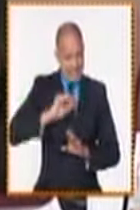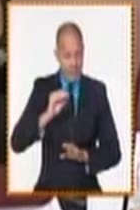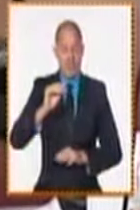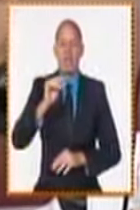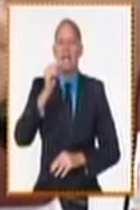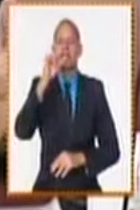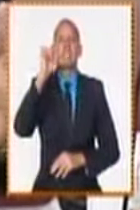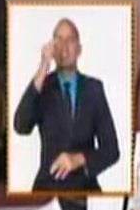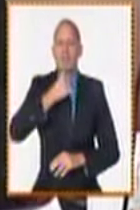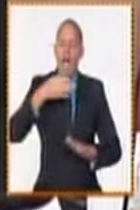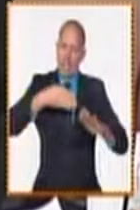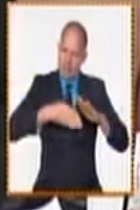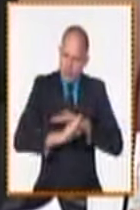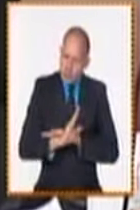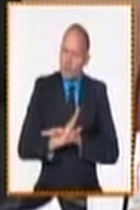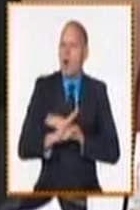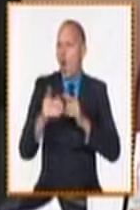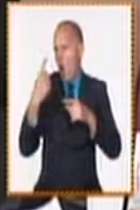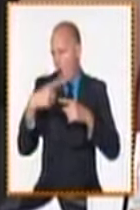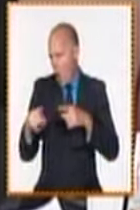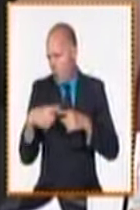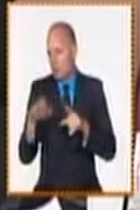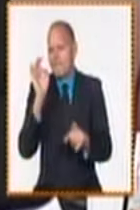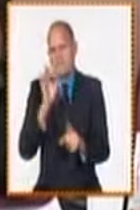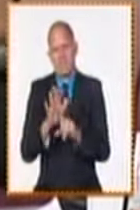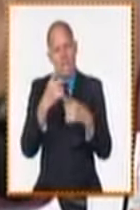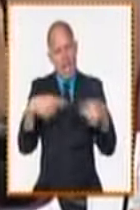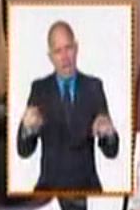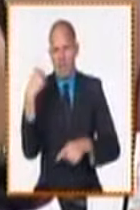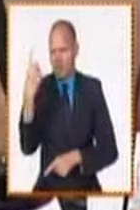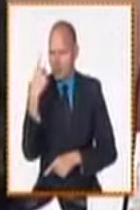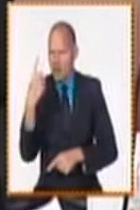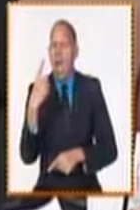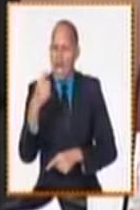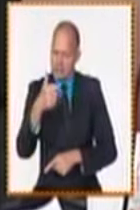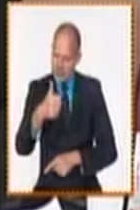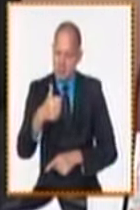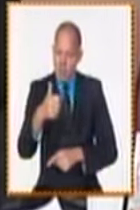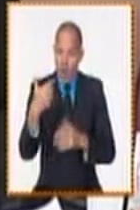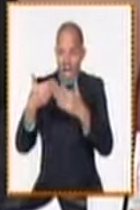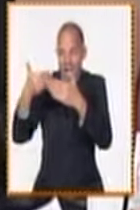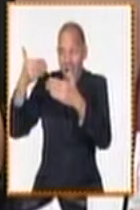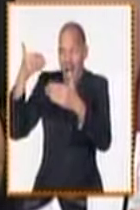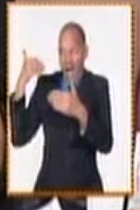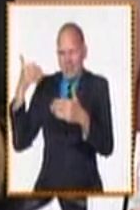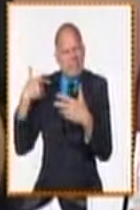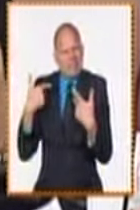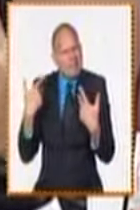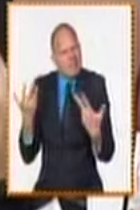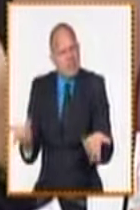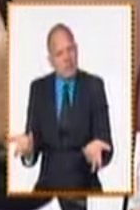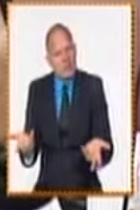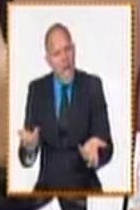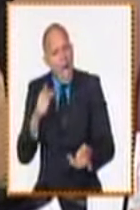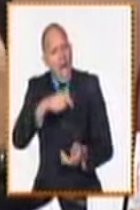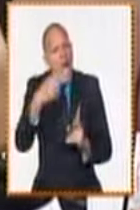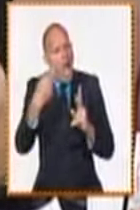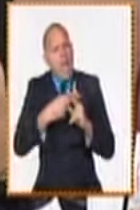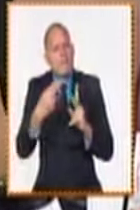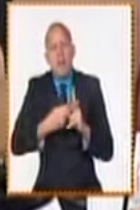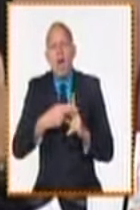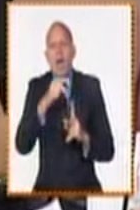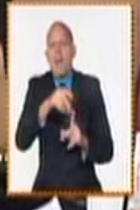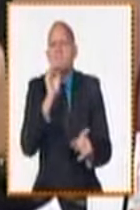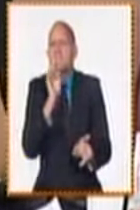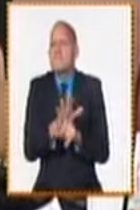ciudad, de que Perucho Figueredo cantara por primera vez el himno? ¿Por qué Bayamo tiene esas tradiciones, esas raíces que lo llevaron a